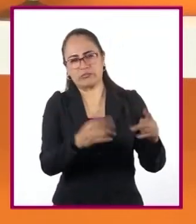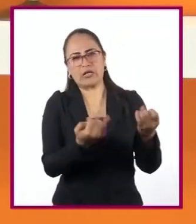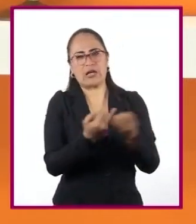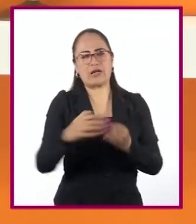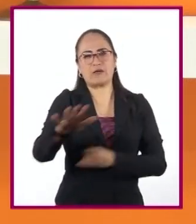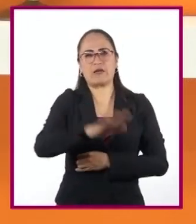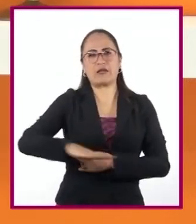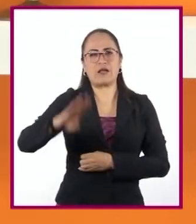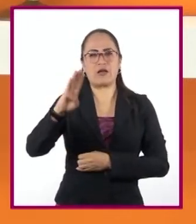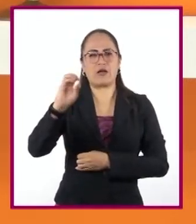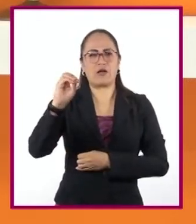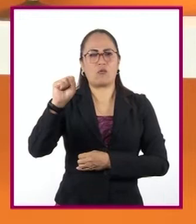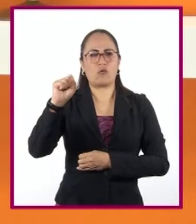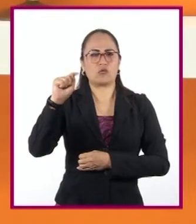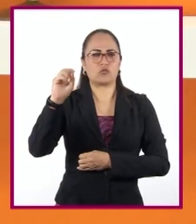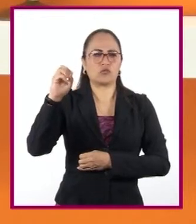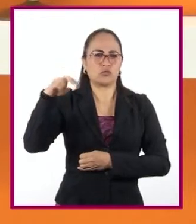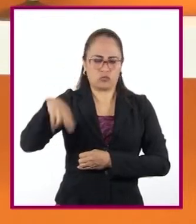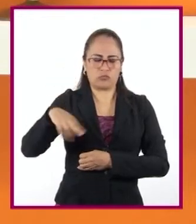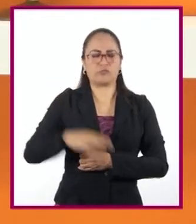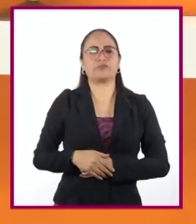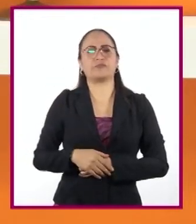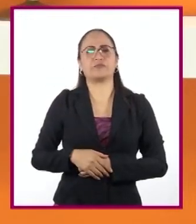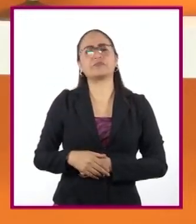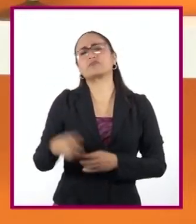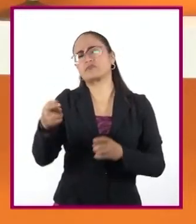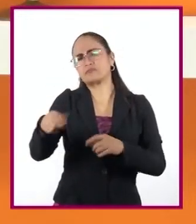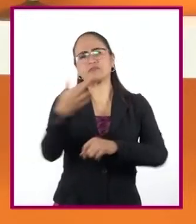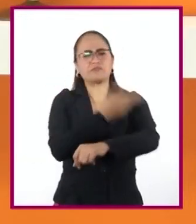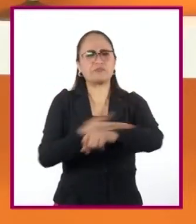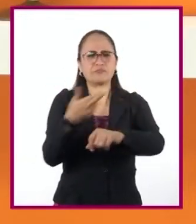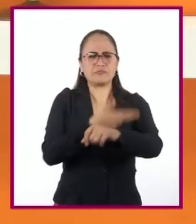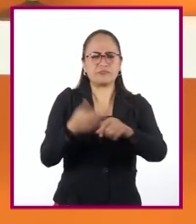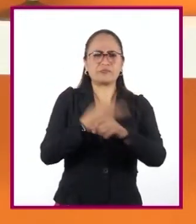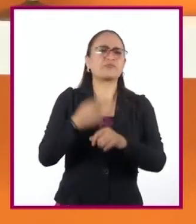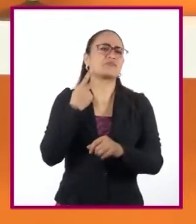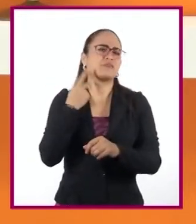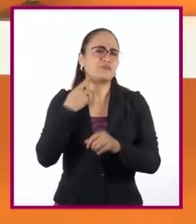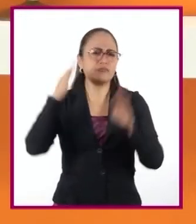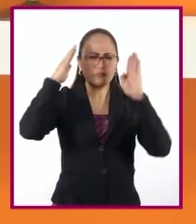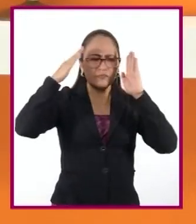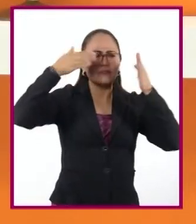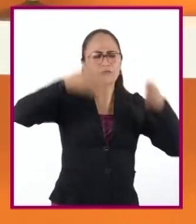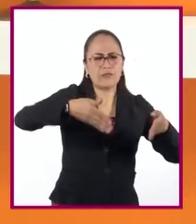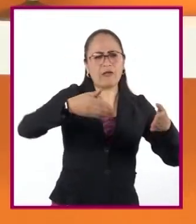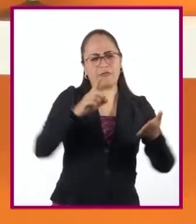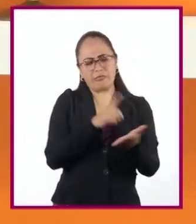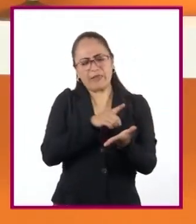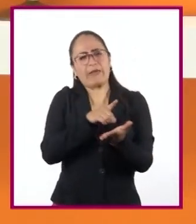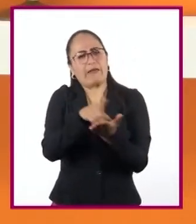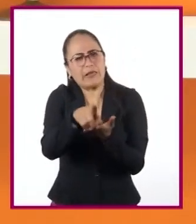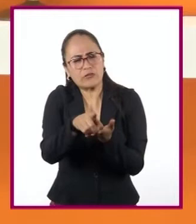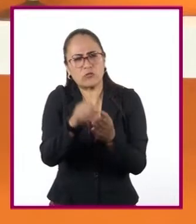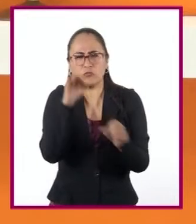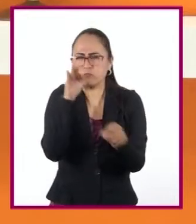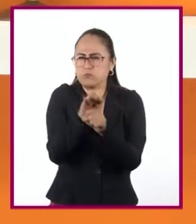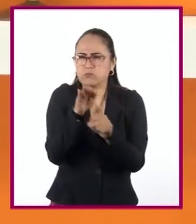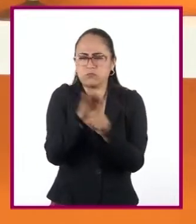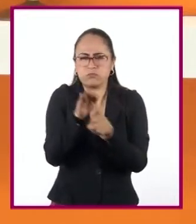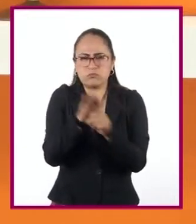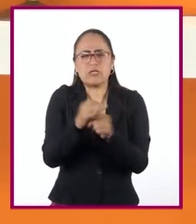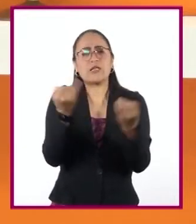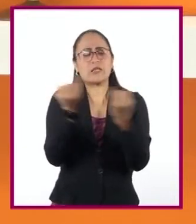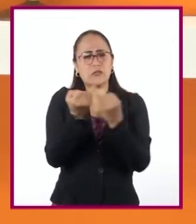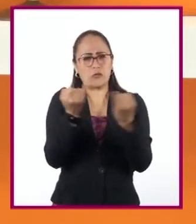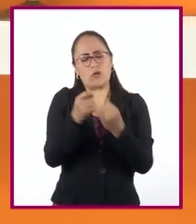Massachusetts. Su organización política tenía como visión principal garantizar los derechos de los colonos. Les permite el derecho